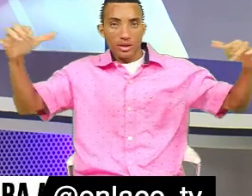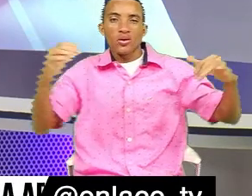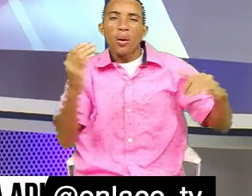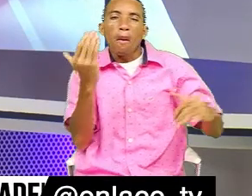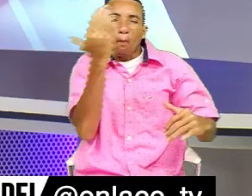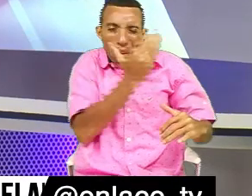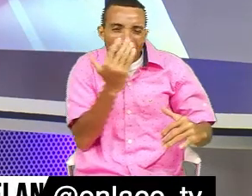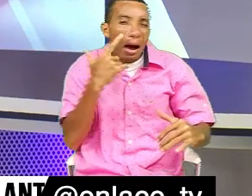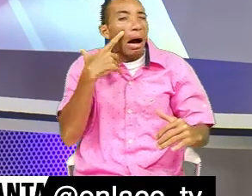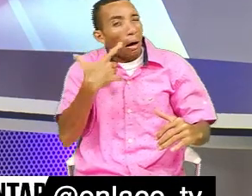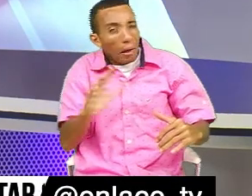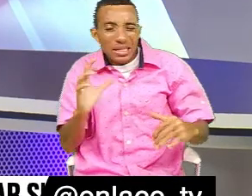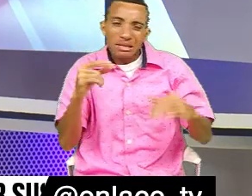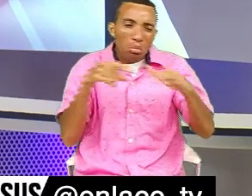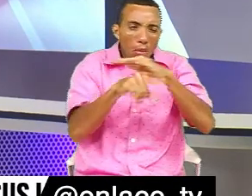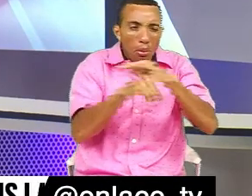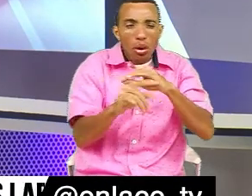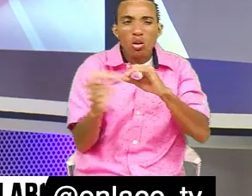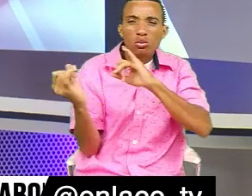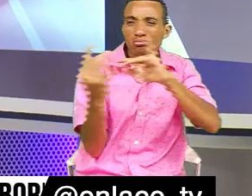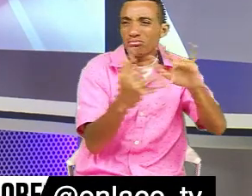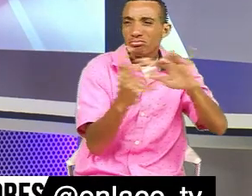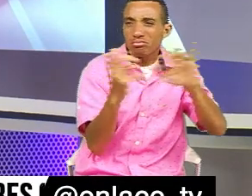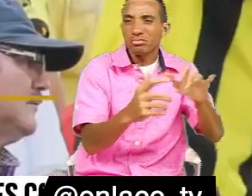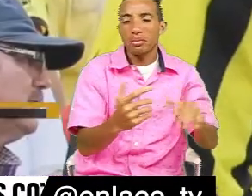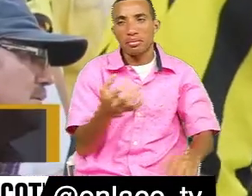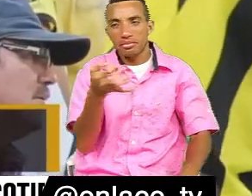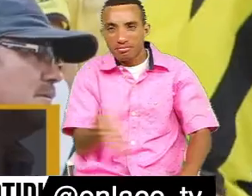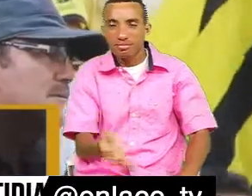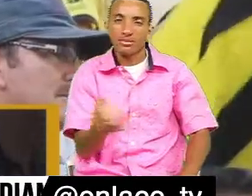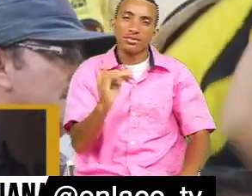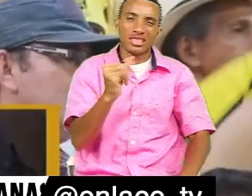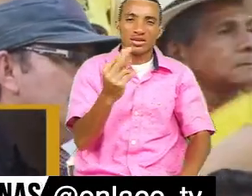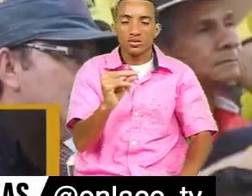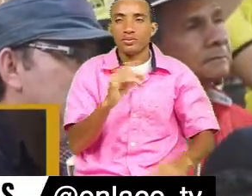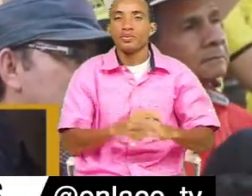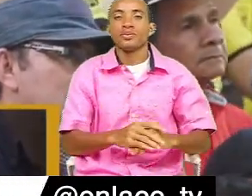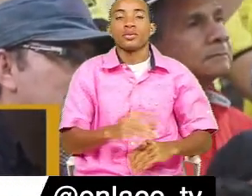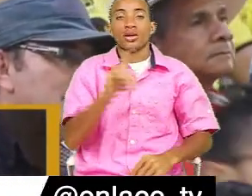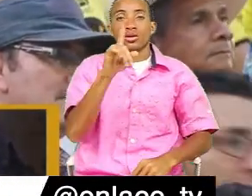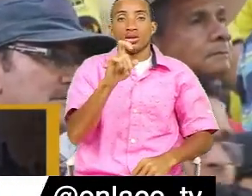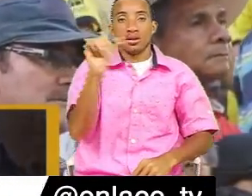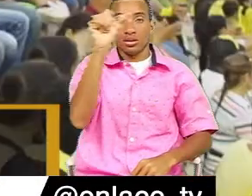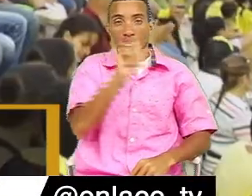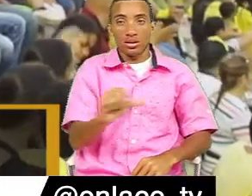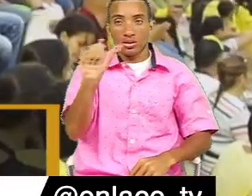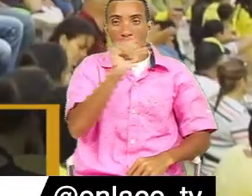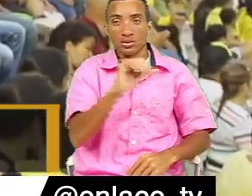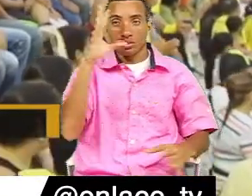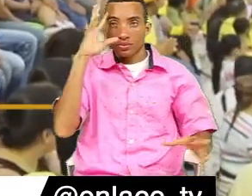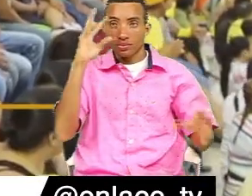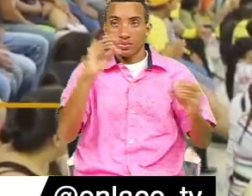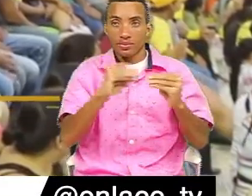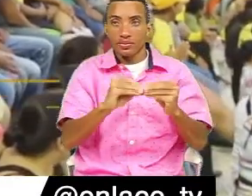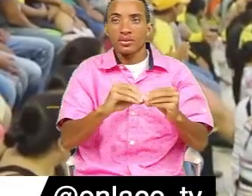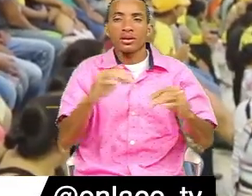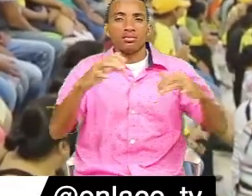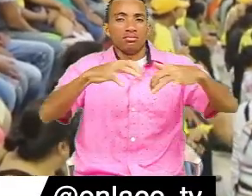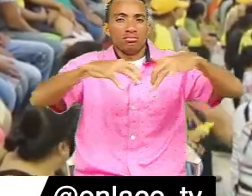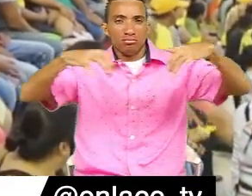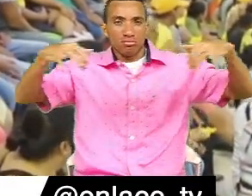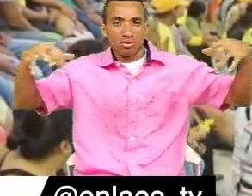de catalizador en la refinería de Barranca Bermeja. El 6 de agosto se tiene programado un compromiso deportivo real con lleno total del estadio